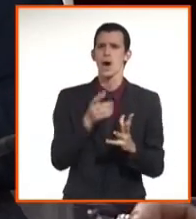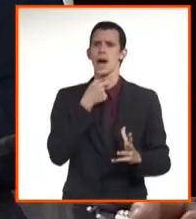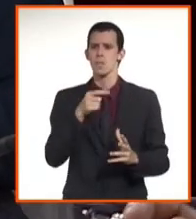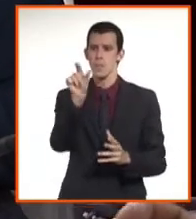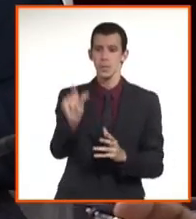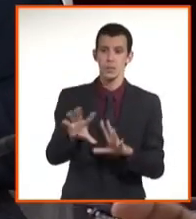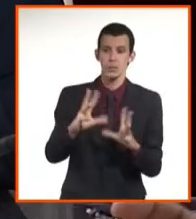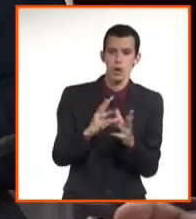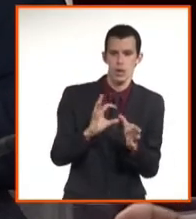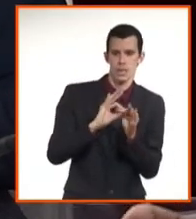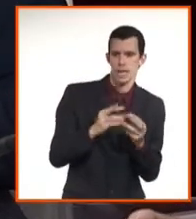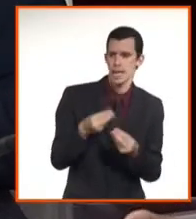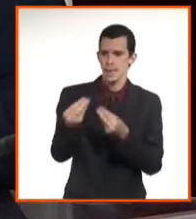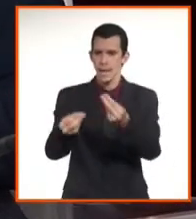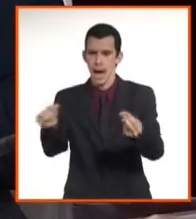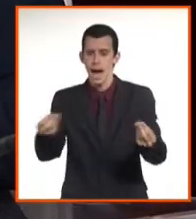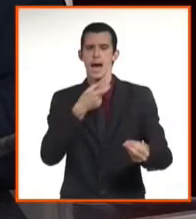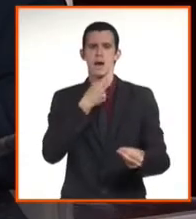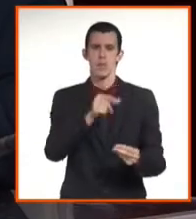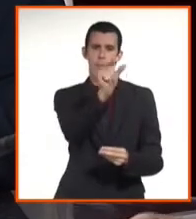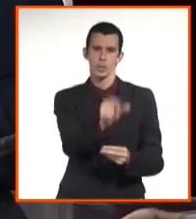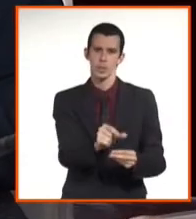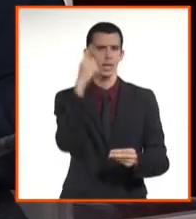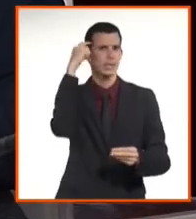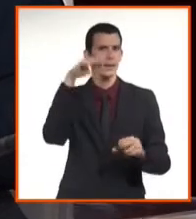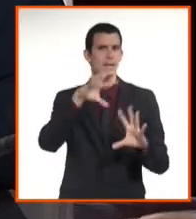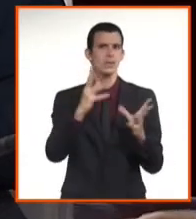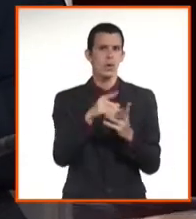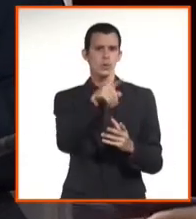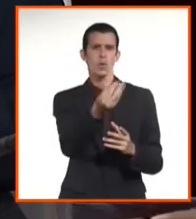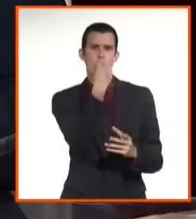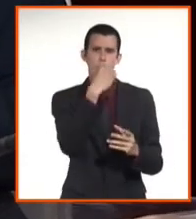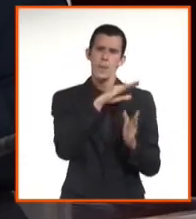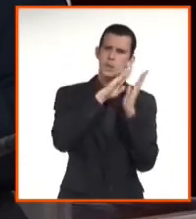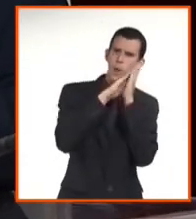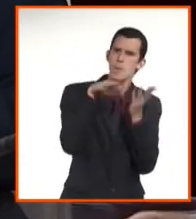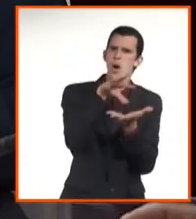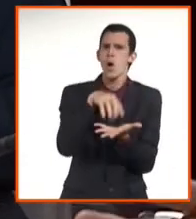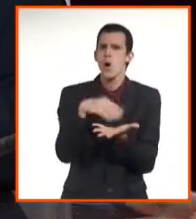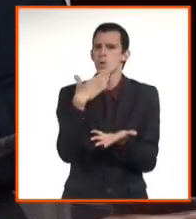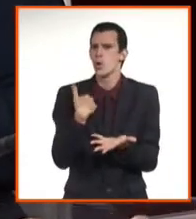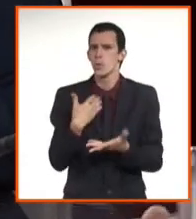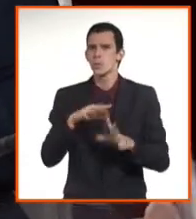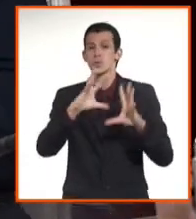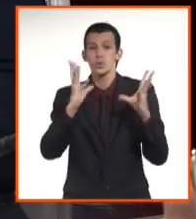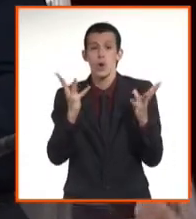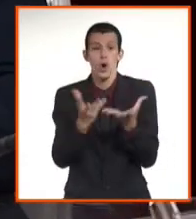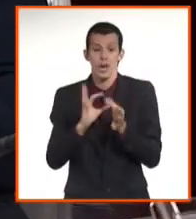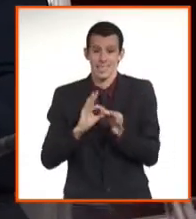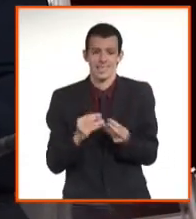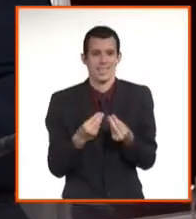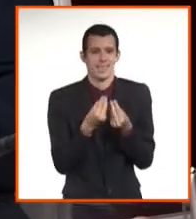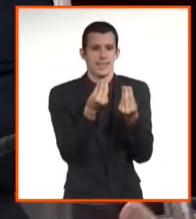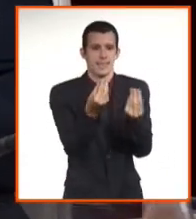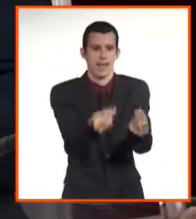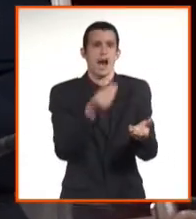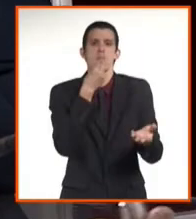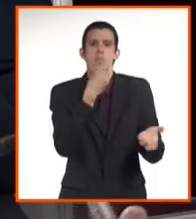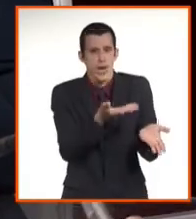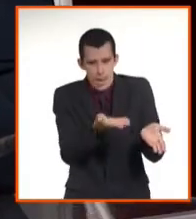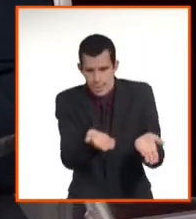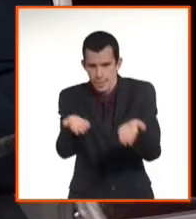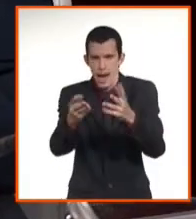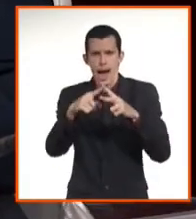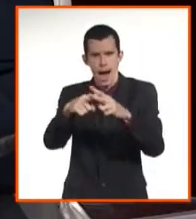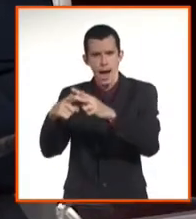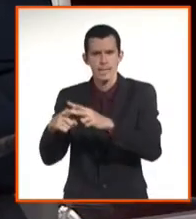garantizar los trabajadores, en garantizar dónde comen, dónde duermen los trabajadores, de forma tal que se garantice y se permita las 24